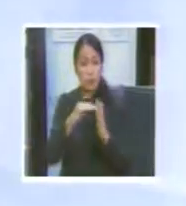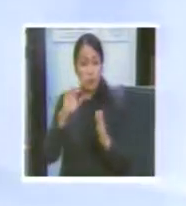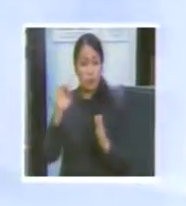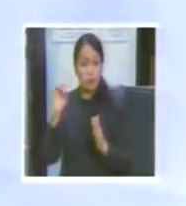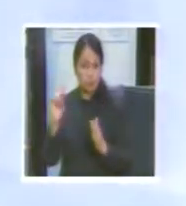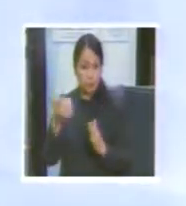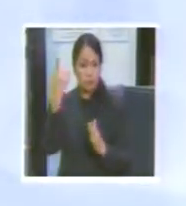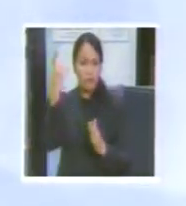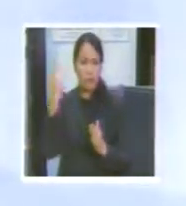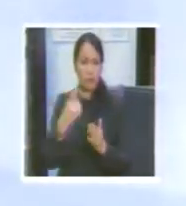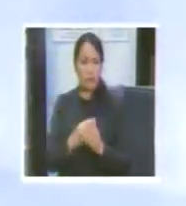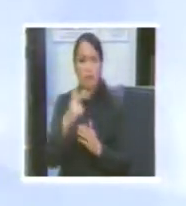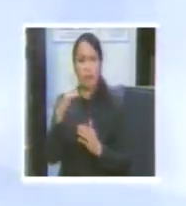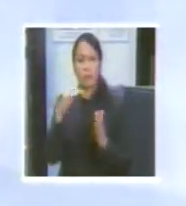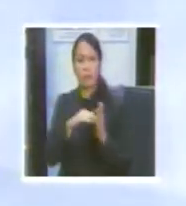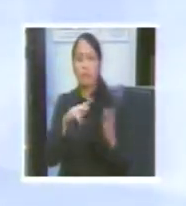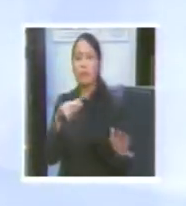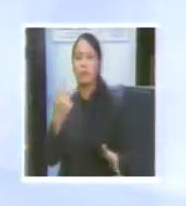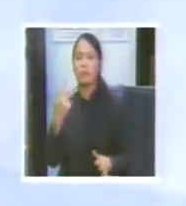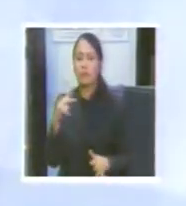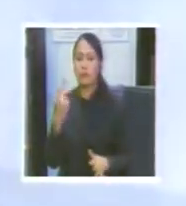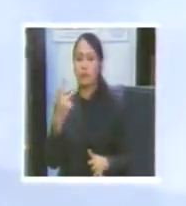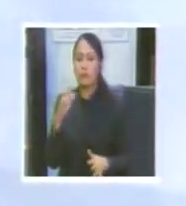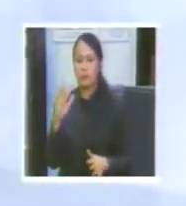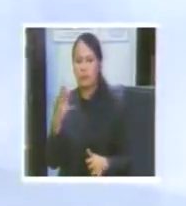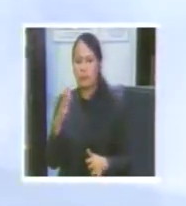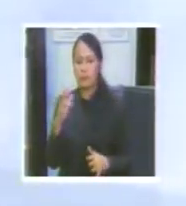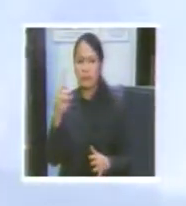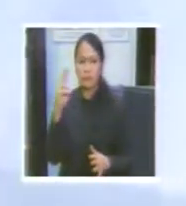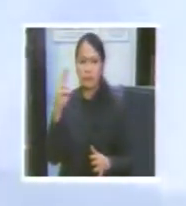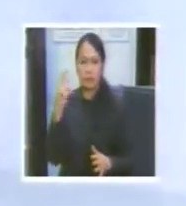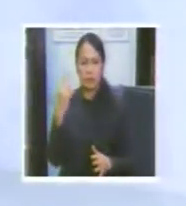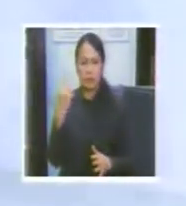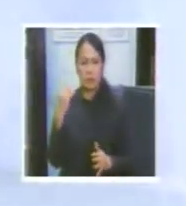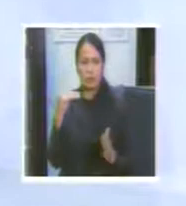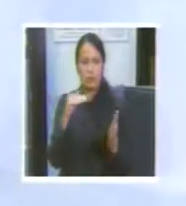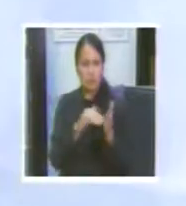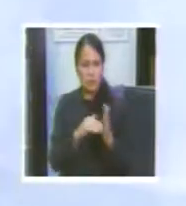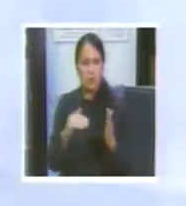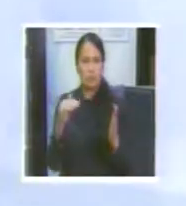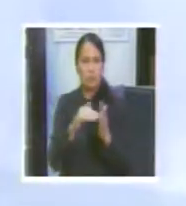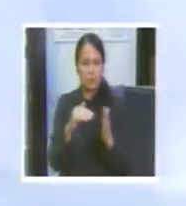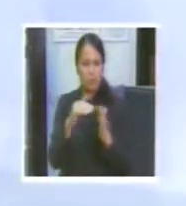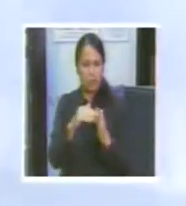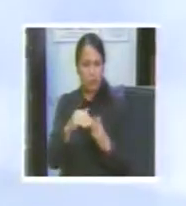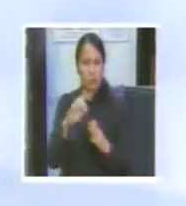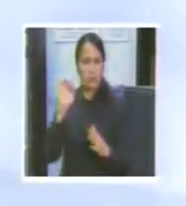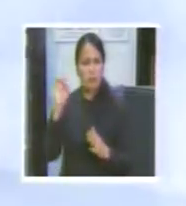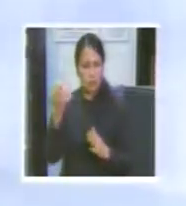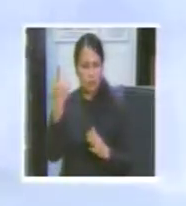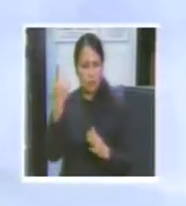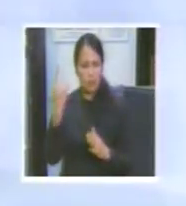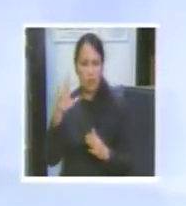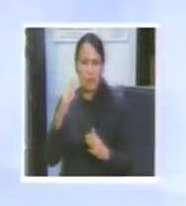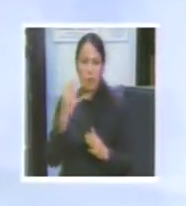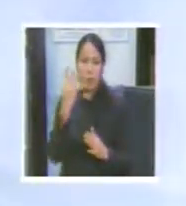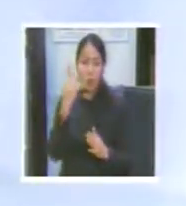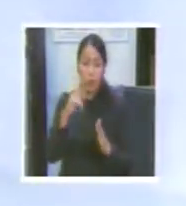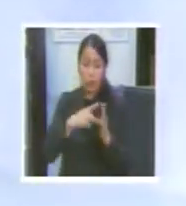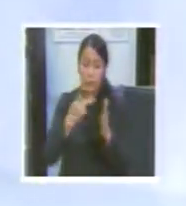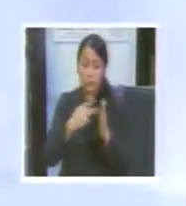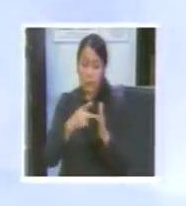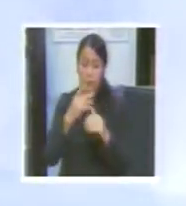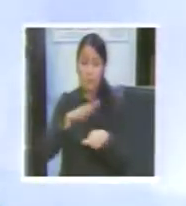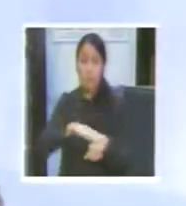dólares, en 2013 llegaron casi a 25 mil millones de dólares. Es una multiplicación por 4. De